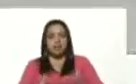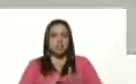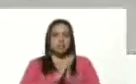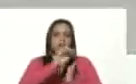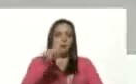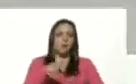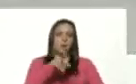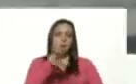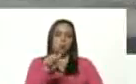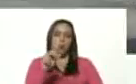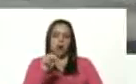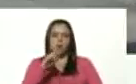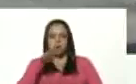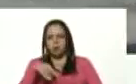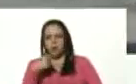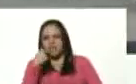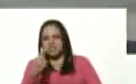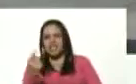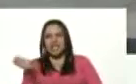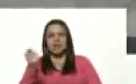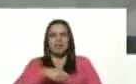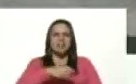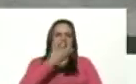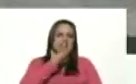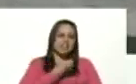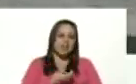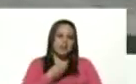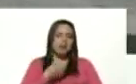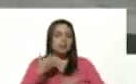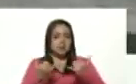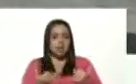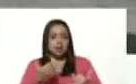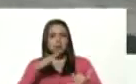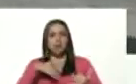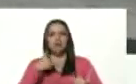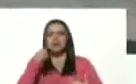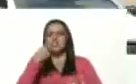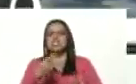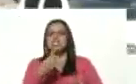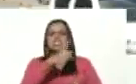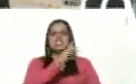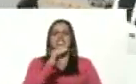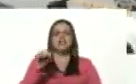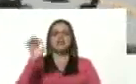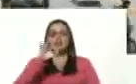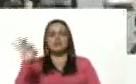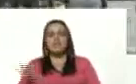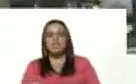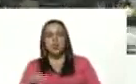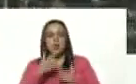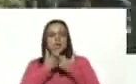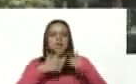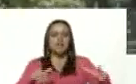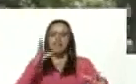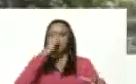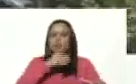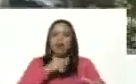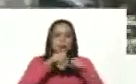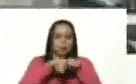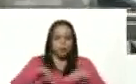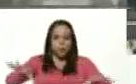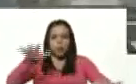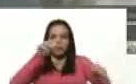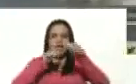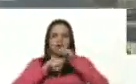podemos decir que ya en el mes de diciembre ya podemos declararnos 100% bote de agua. Aquí desde la parroquia